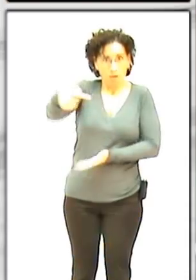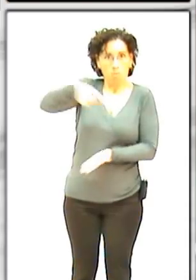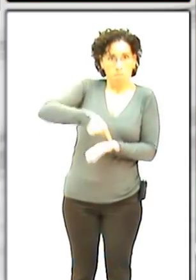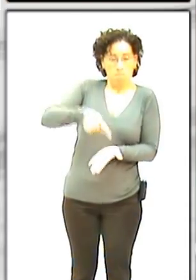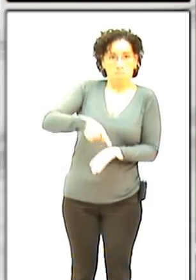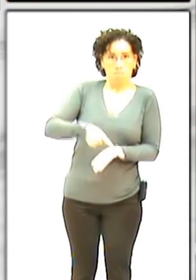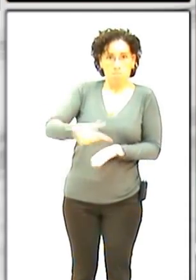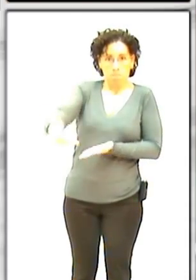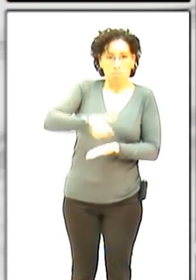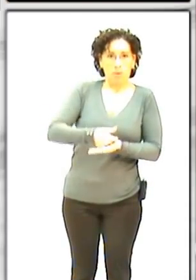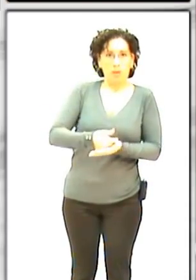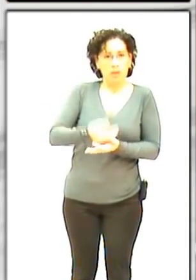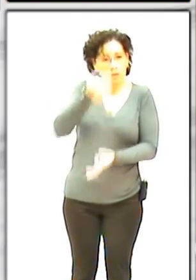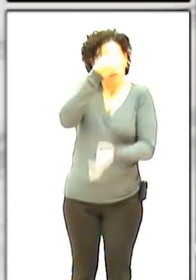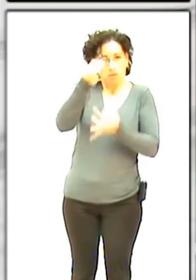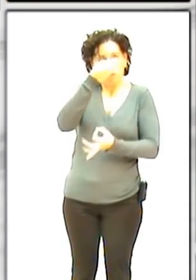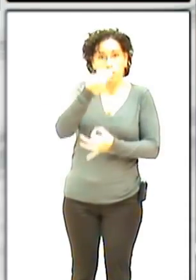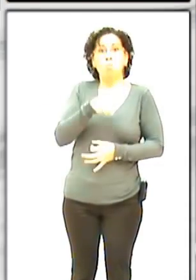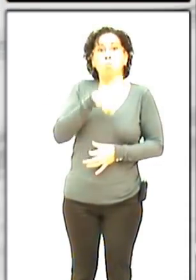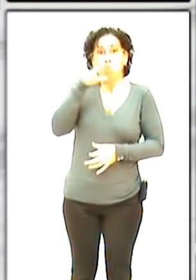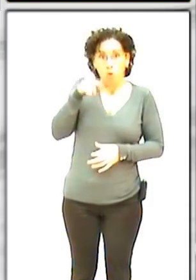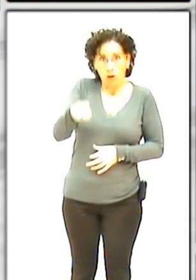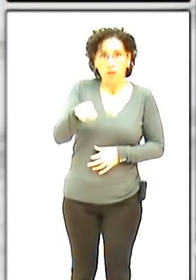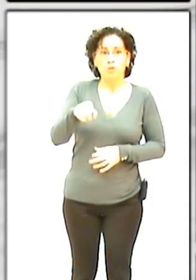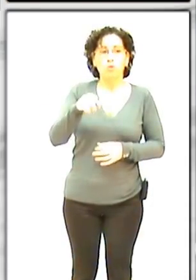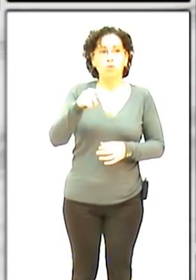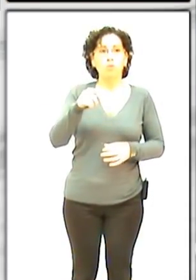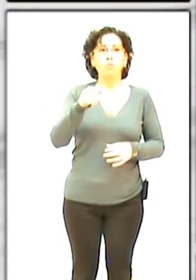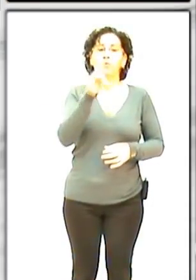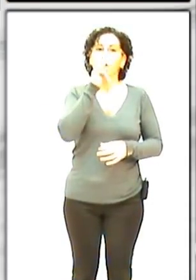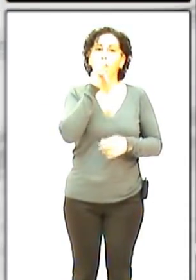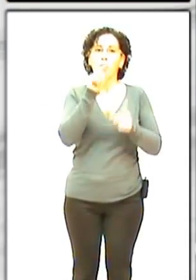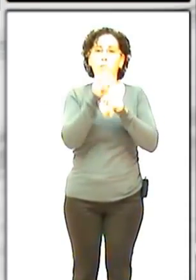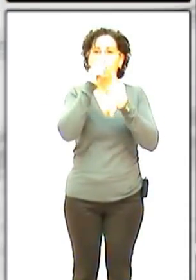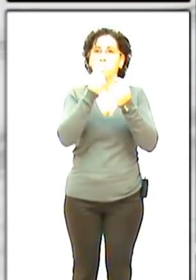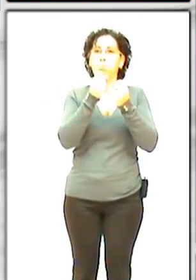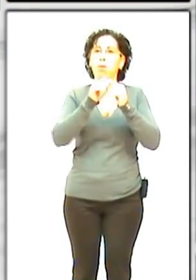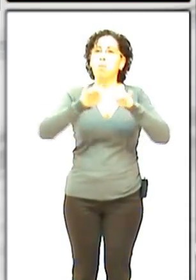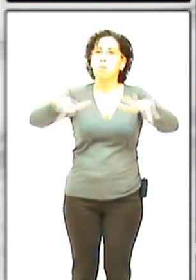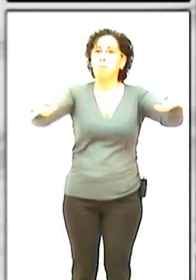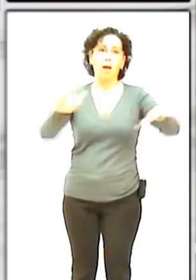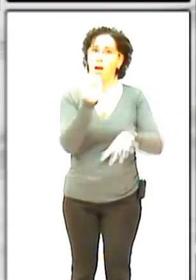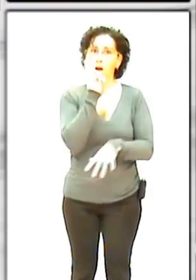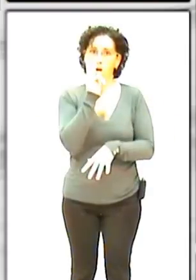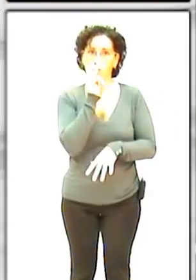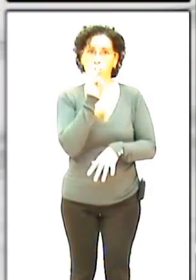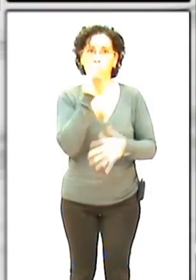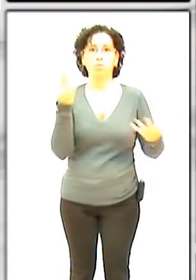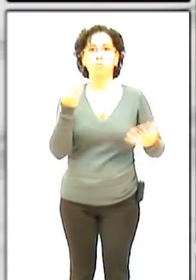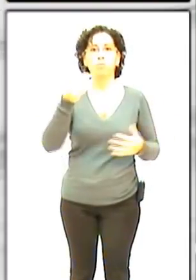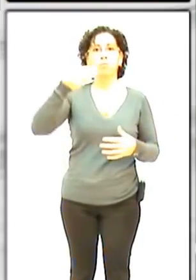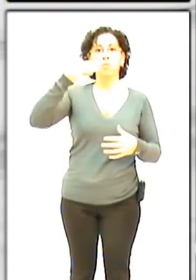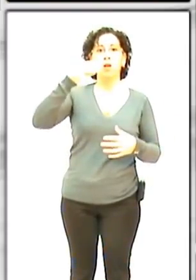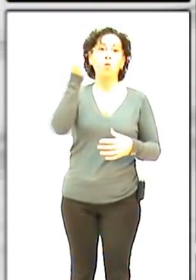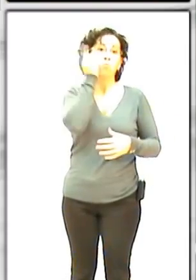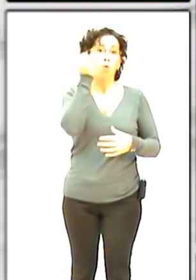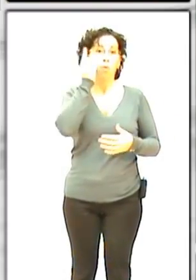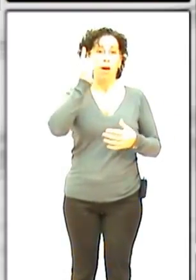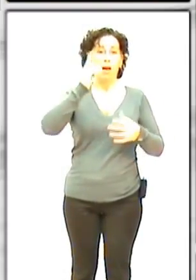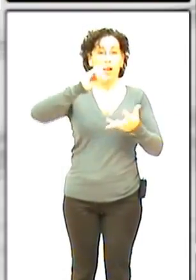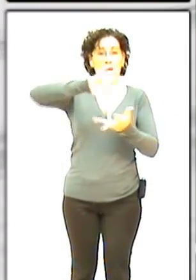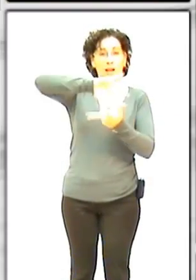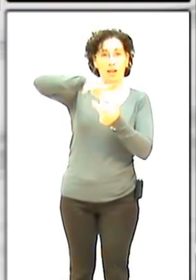es la clave de que no se estén, digamos, popularizando como esperamos. El Mobile Geo es un